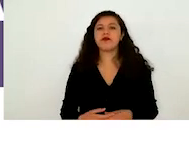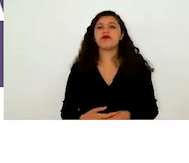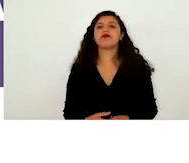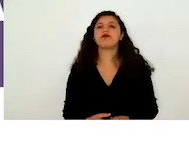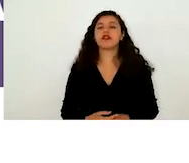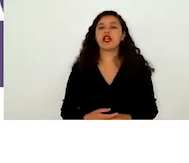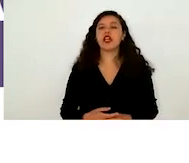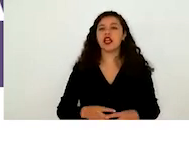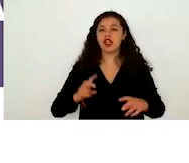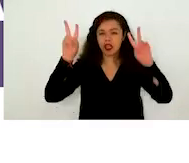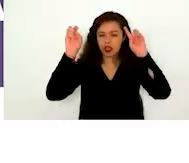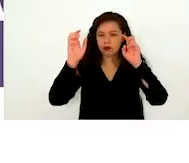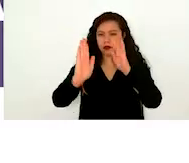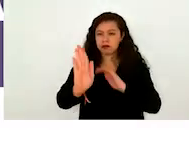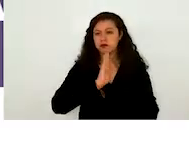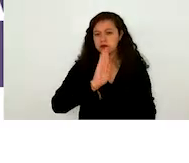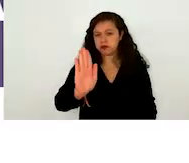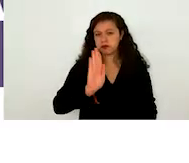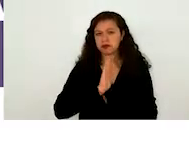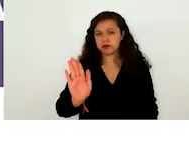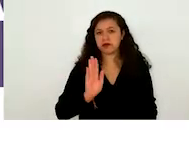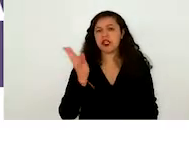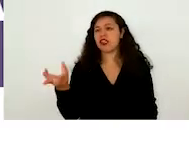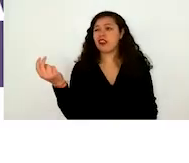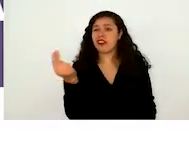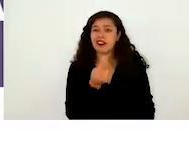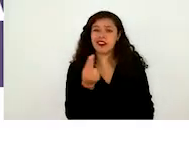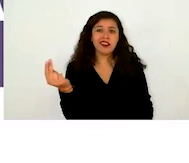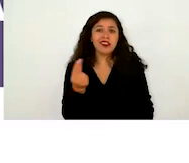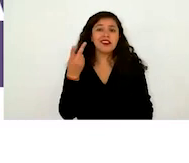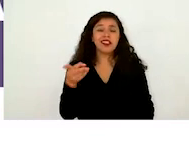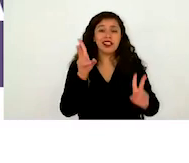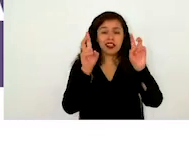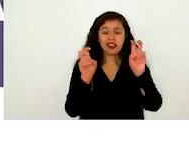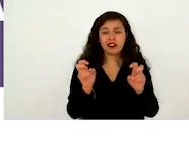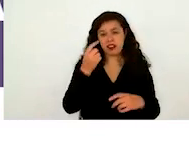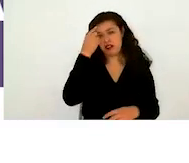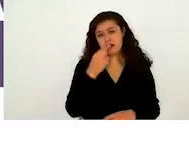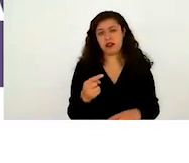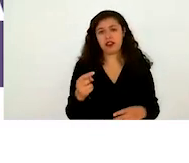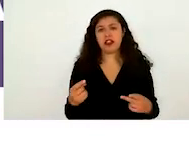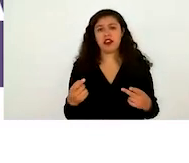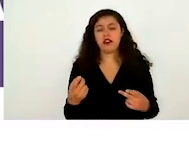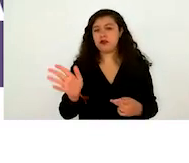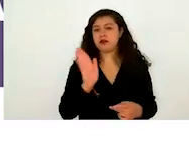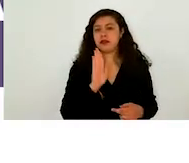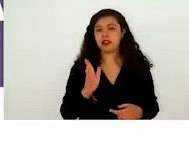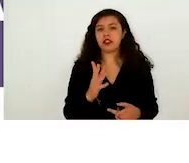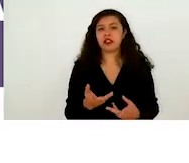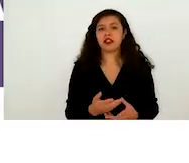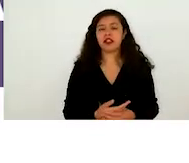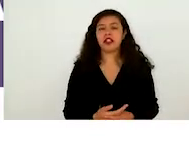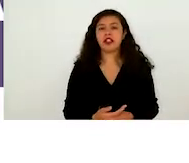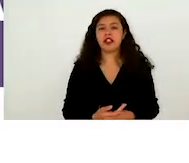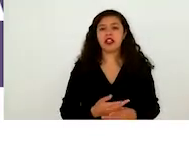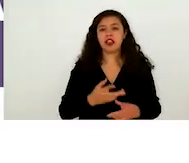uno necesario porque porque hay un tema se saltarán de otro al otro a la presencia permite terminar un tema